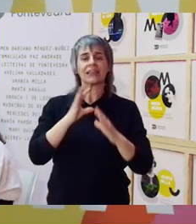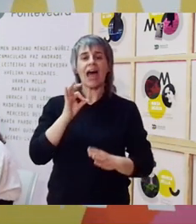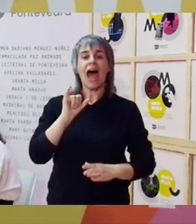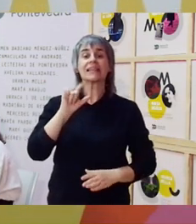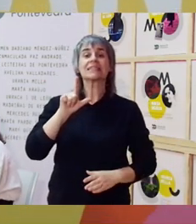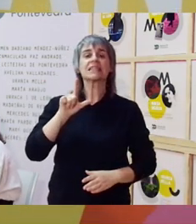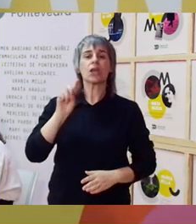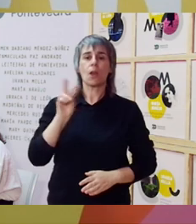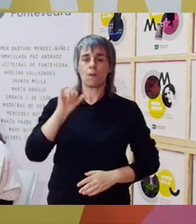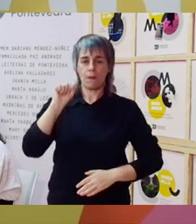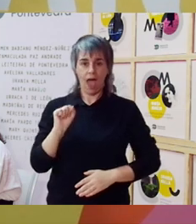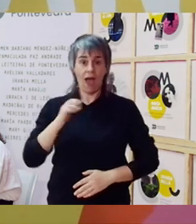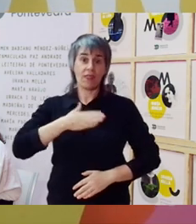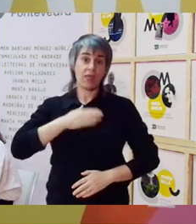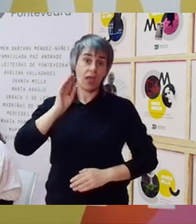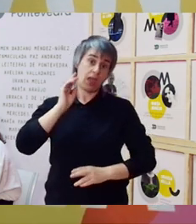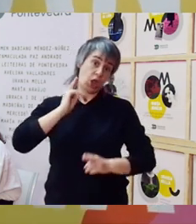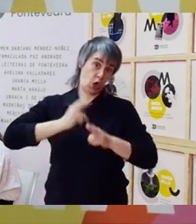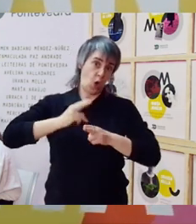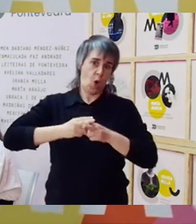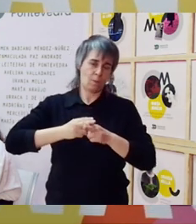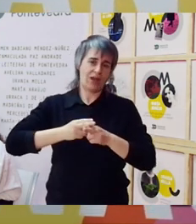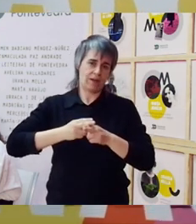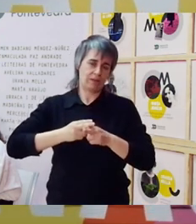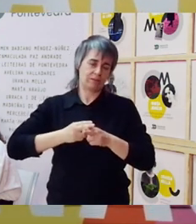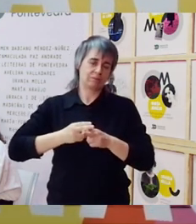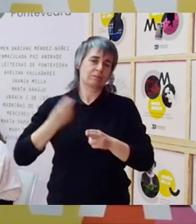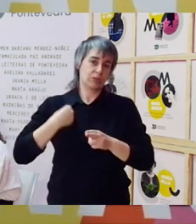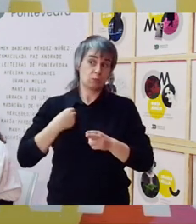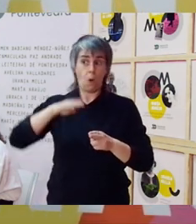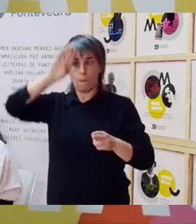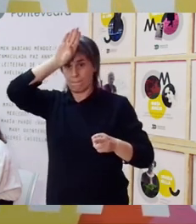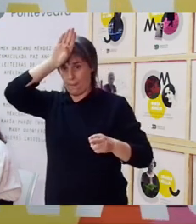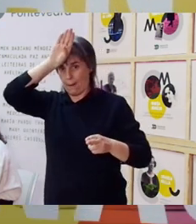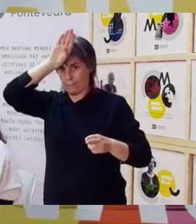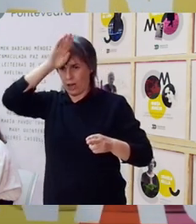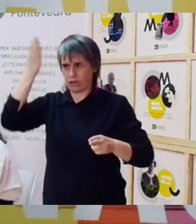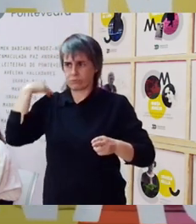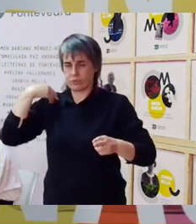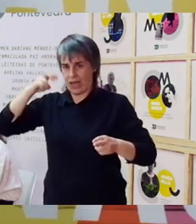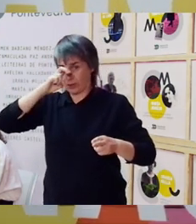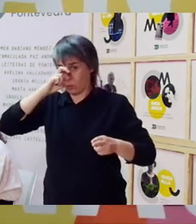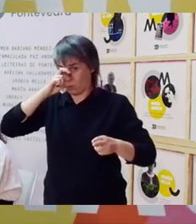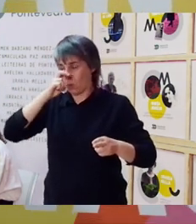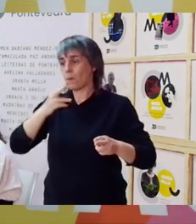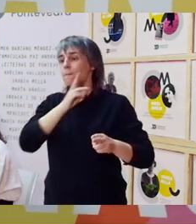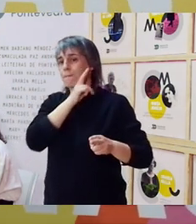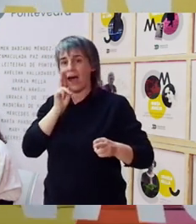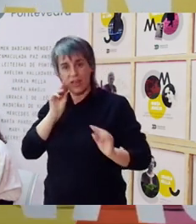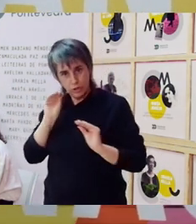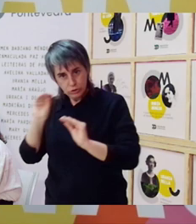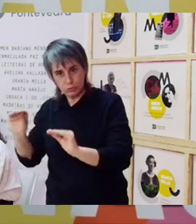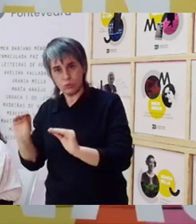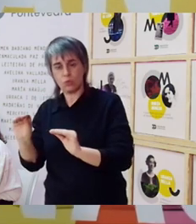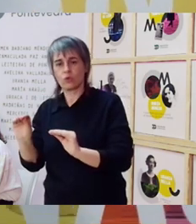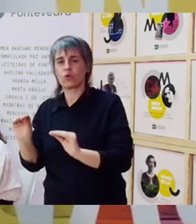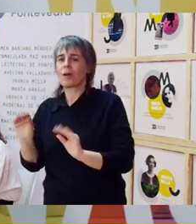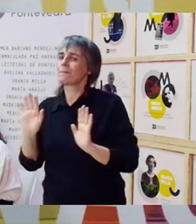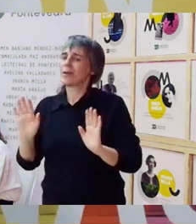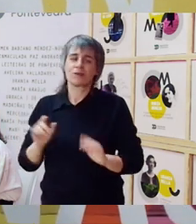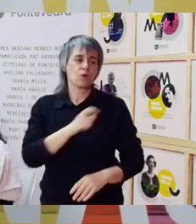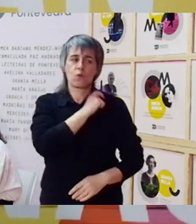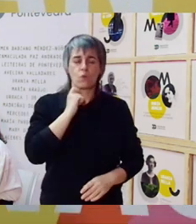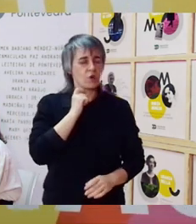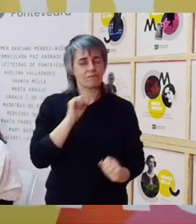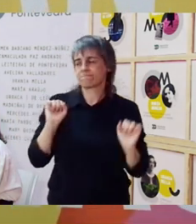nai de Gregorio Magno, un papa recoñecido pola Iglesia cristiana, e que sí que, pero nin con esas.